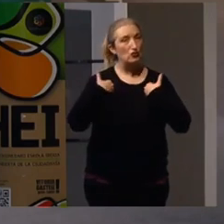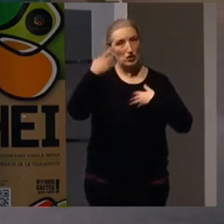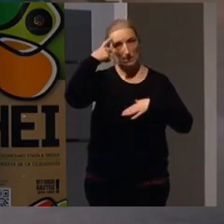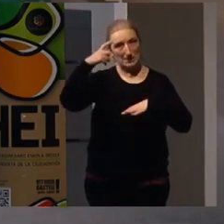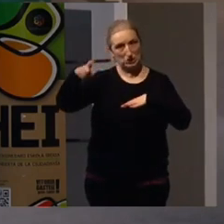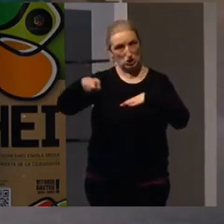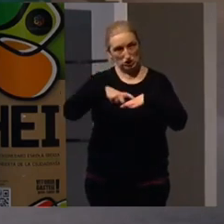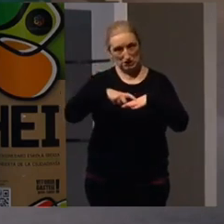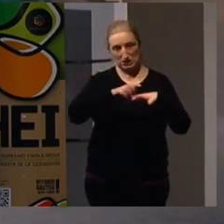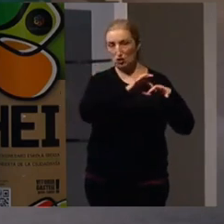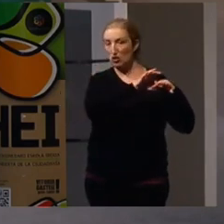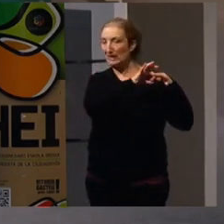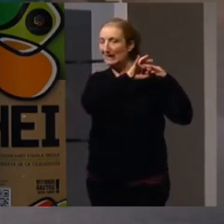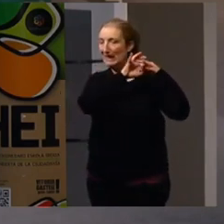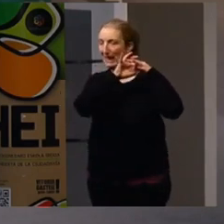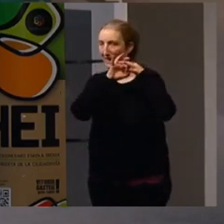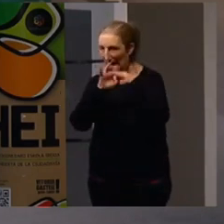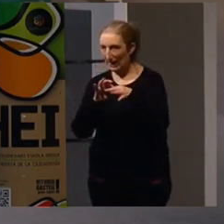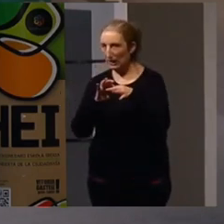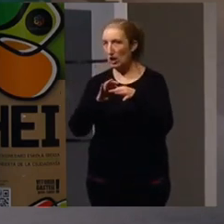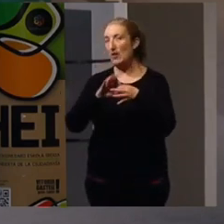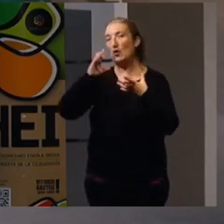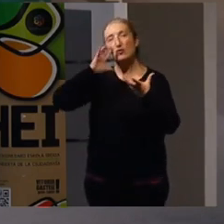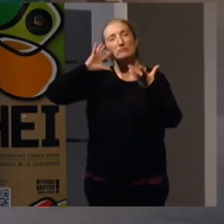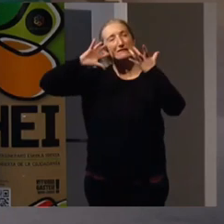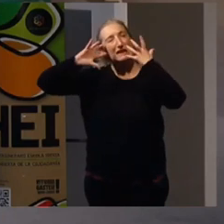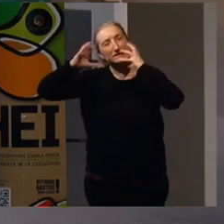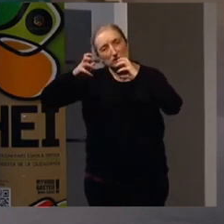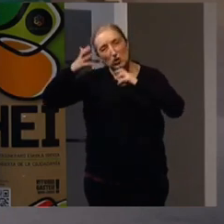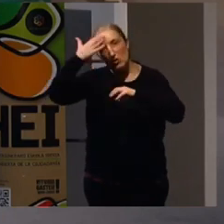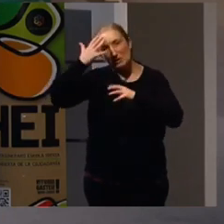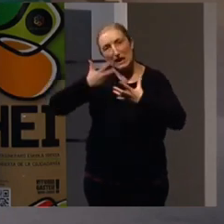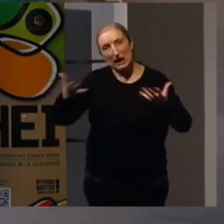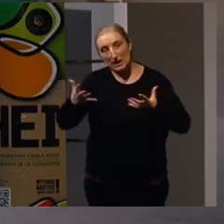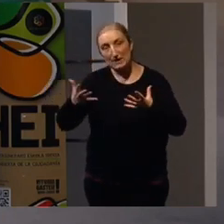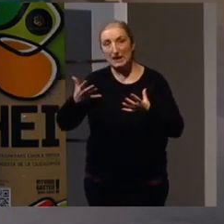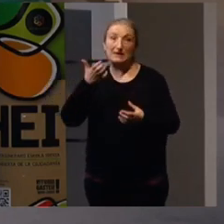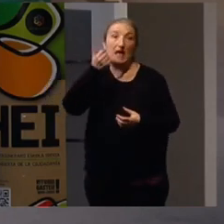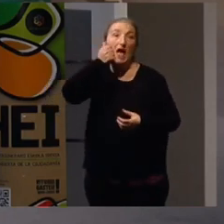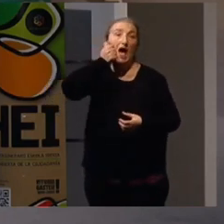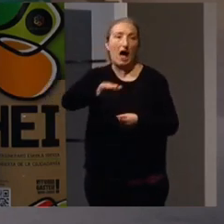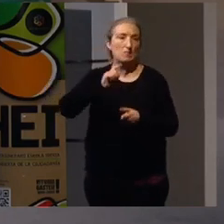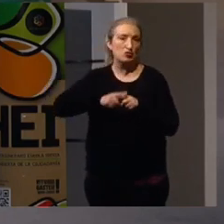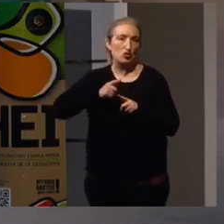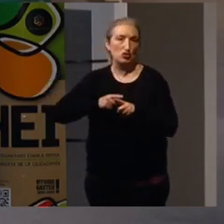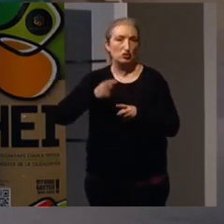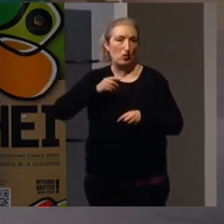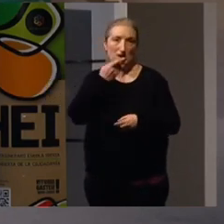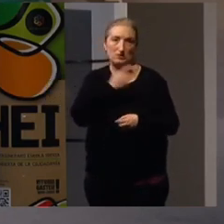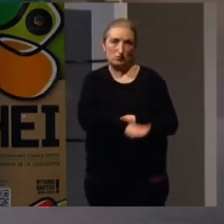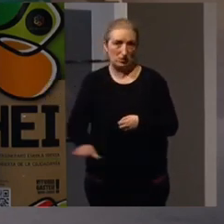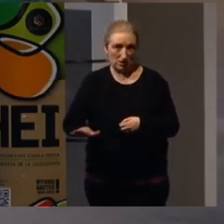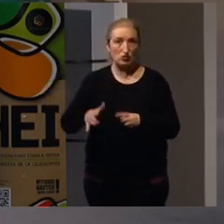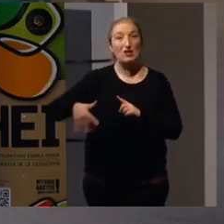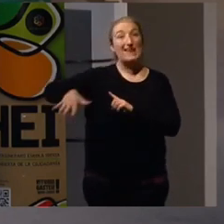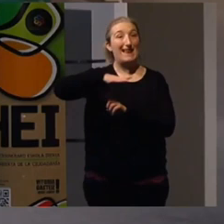hecho se correlaciona muy, muy potentemente con trastorno mental grave, es haber experimentado abusos sexuales en la infancia, generalmente además por